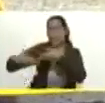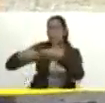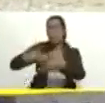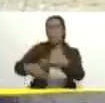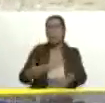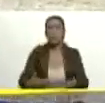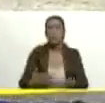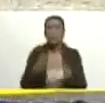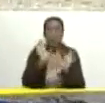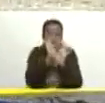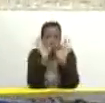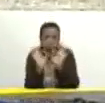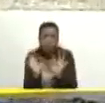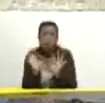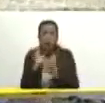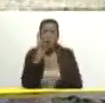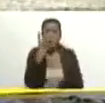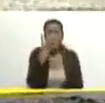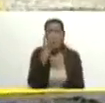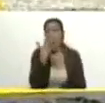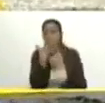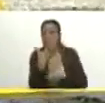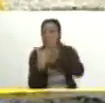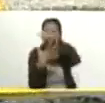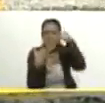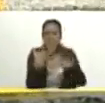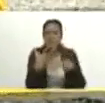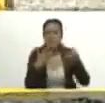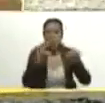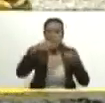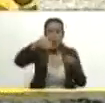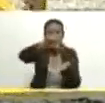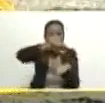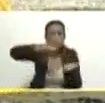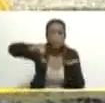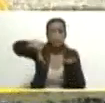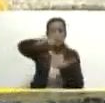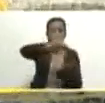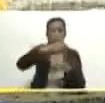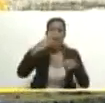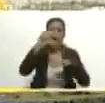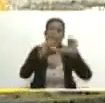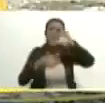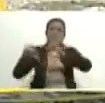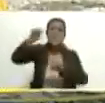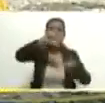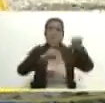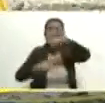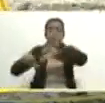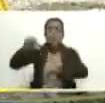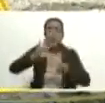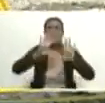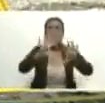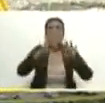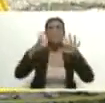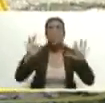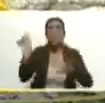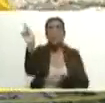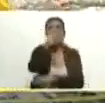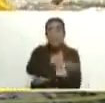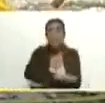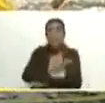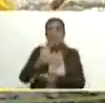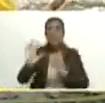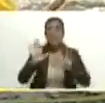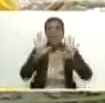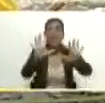se le hace un manejo, más o menos 4 o 5 fertilizaciones en el año. Y después seguimos a los 2 años, a los 18 meses empieza a florear la planta. Y a